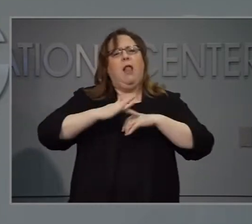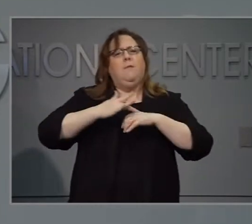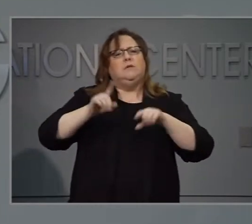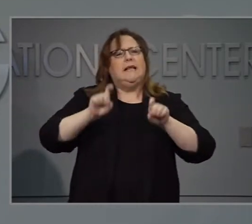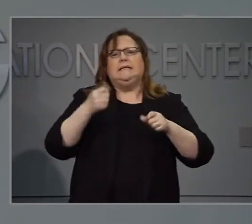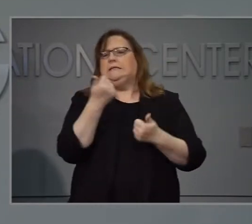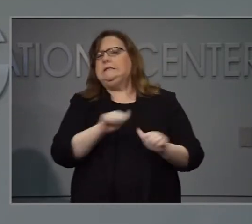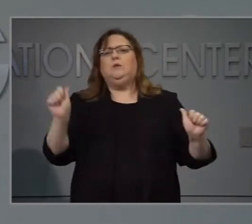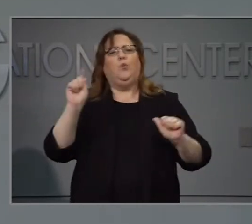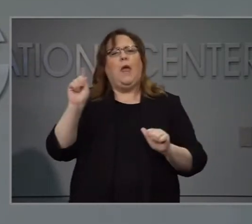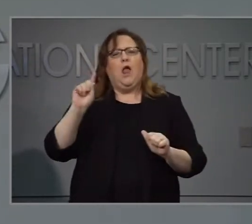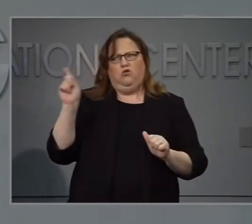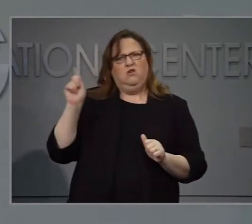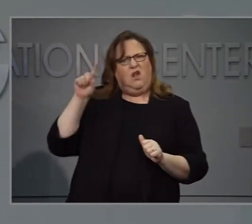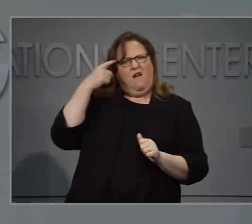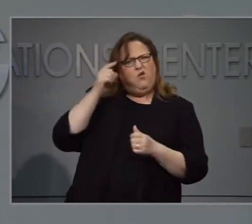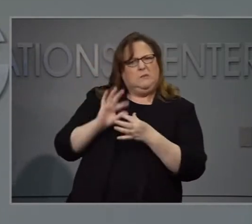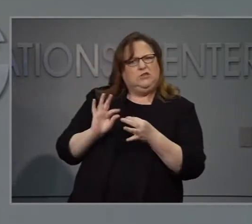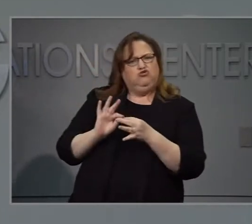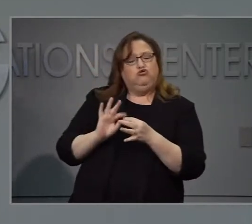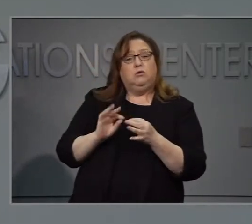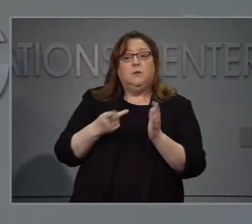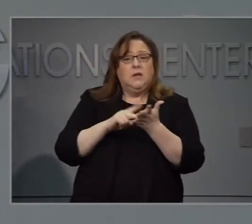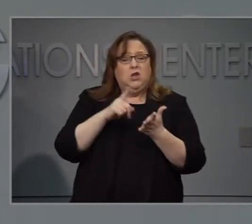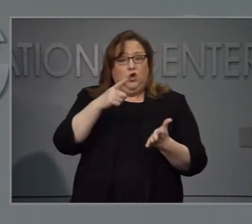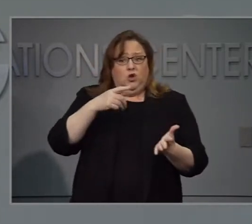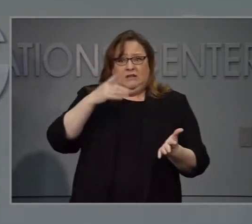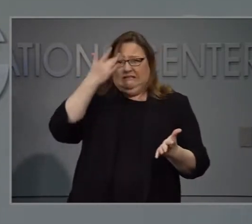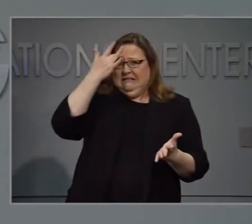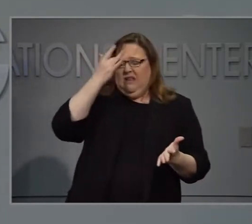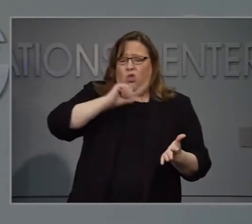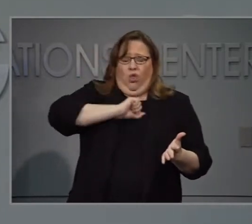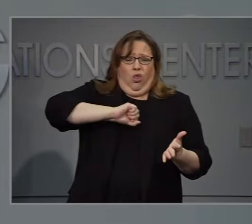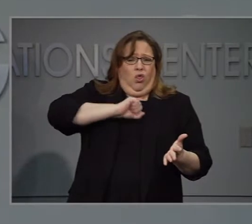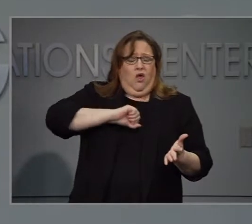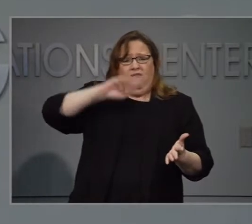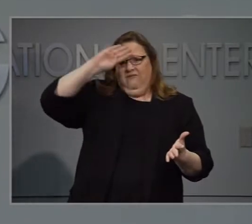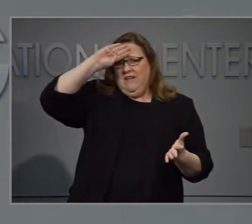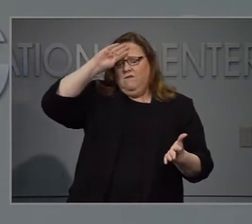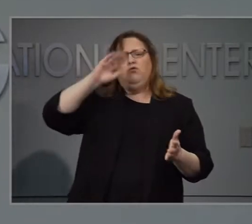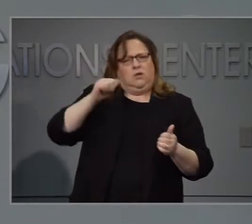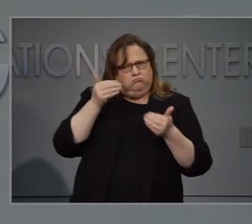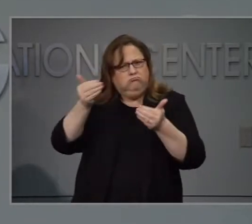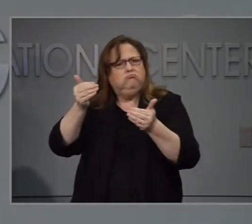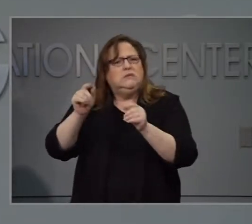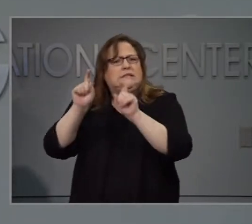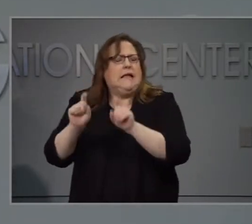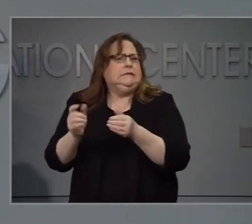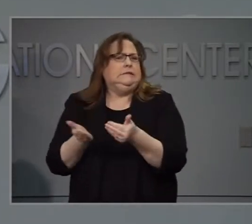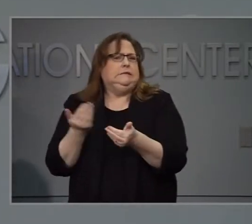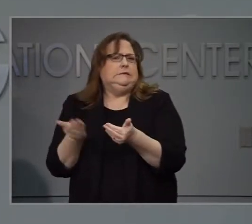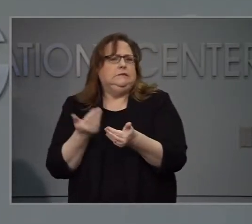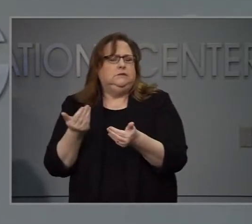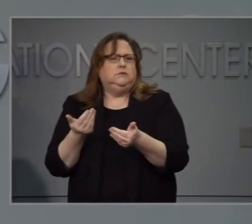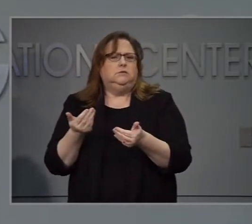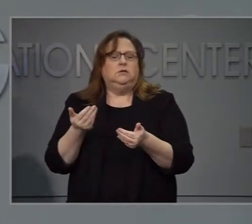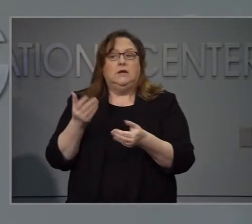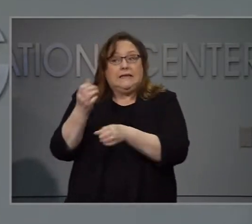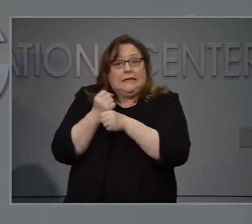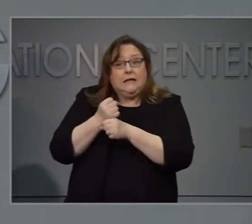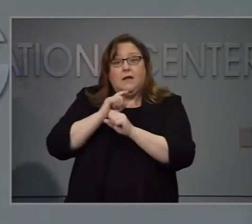poder hacer pruebas amplias es decir que las personas con síntomas fácilmente obtengan una prueba y reciban